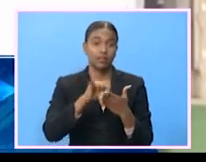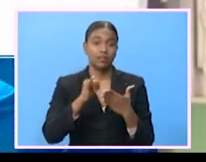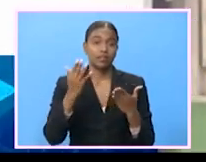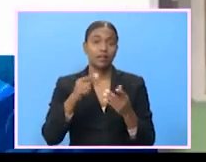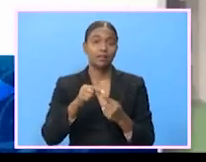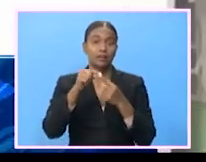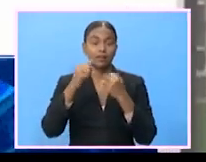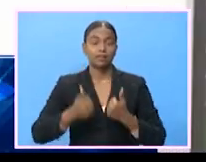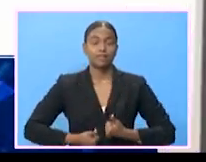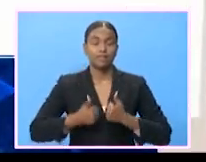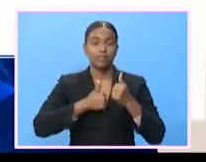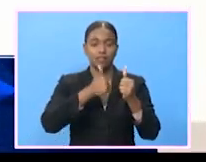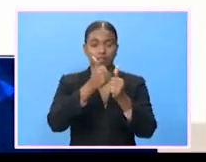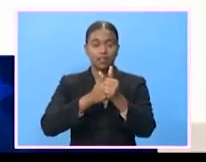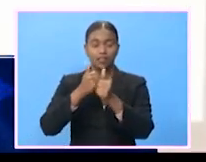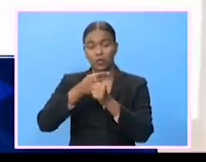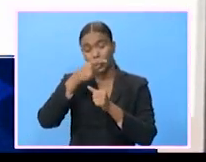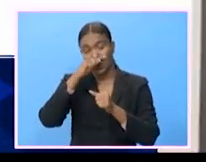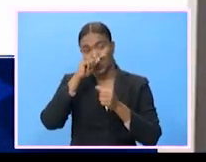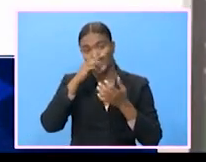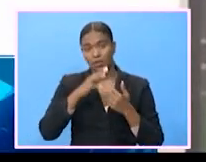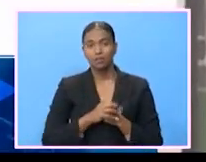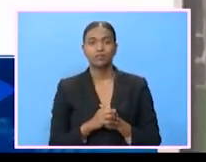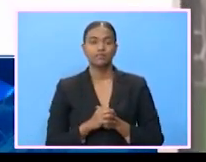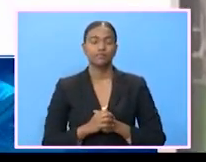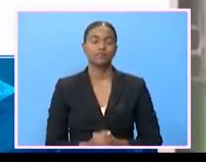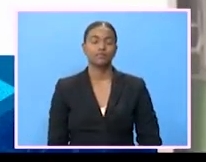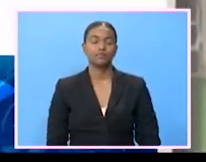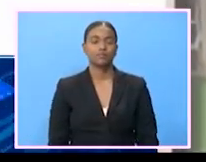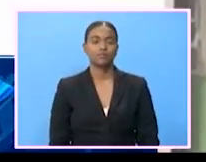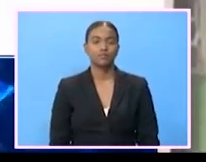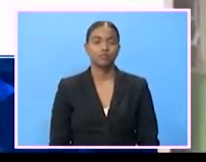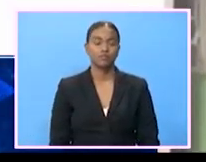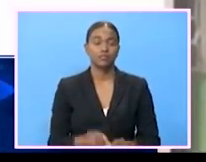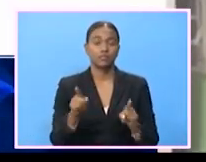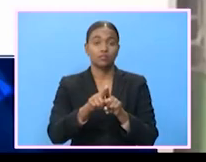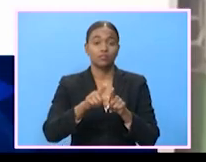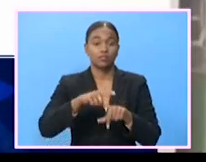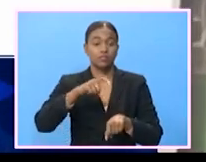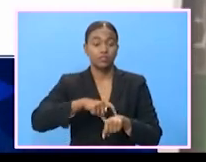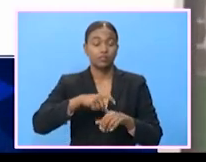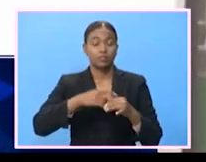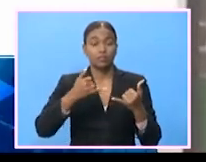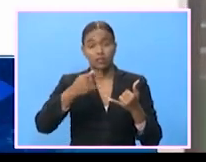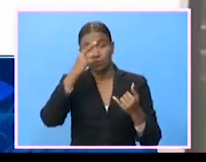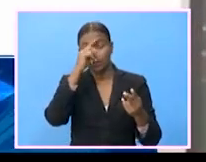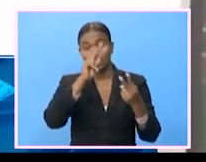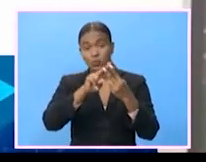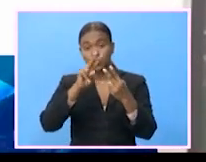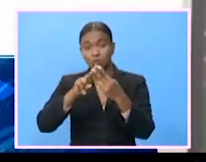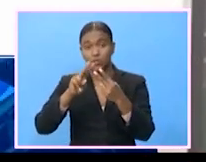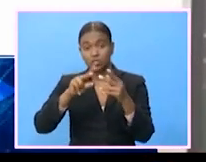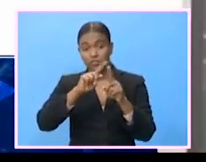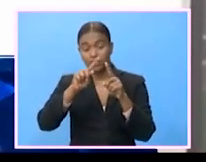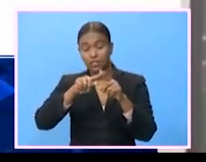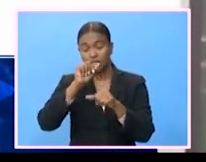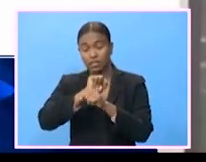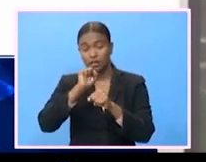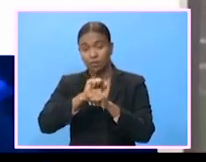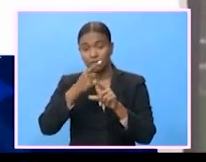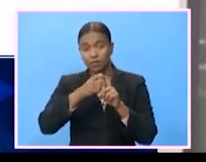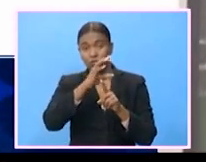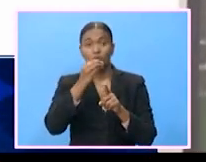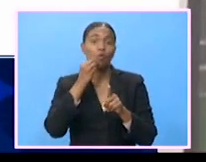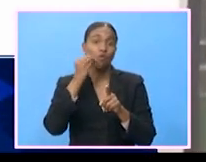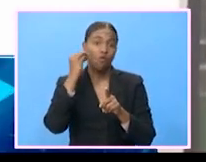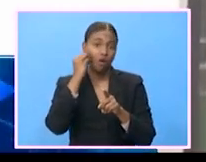vida de cada niño y cada niña. También es un momento para reconocer el excelente trabajo del personal